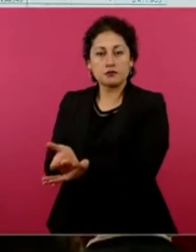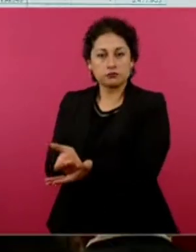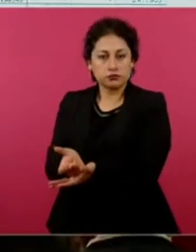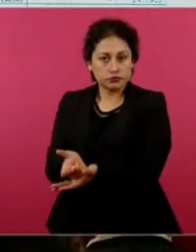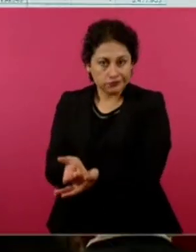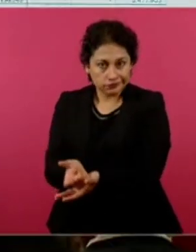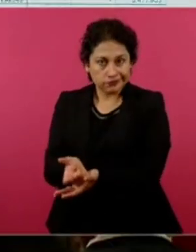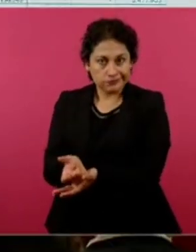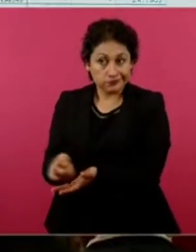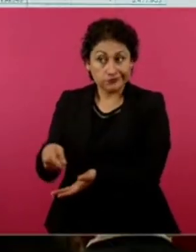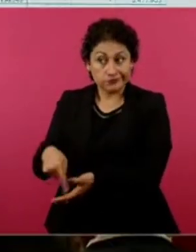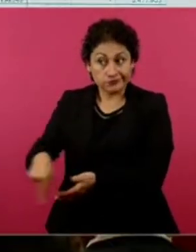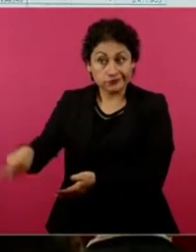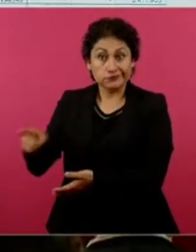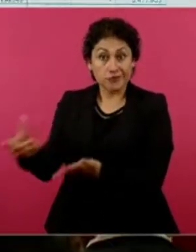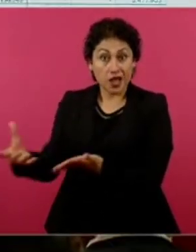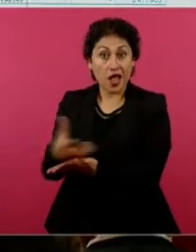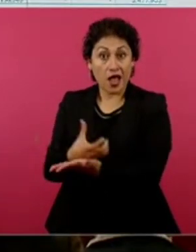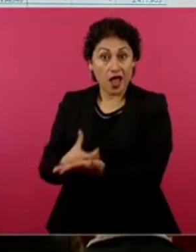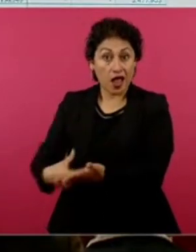estos institutos.